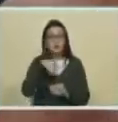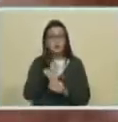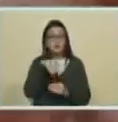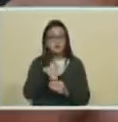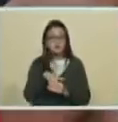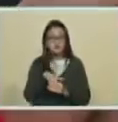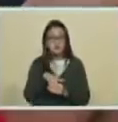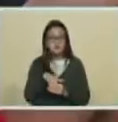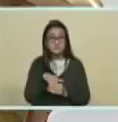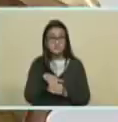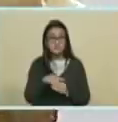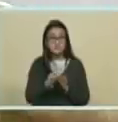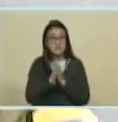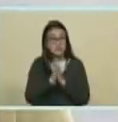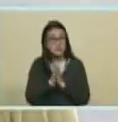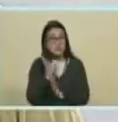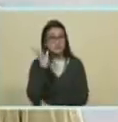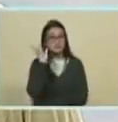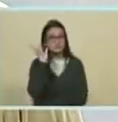Escuchen bien lo que voy a decir.